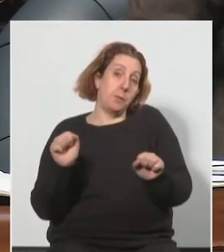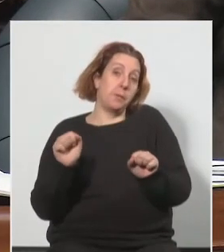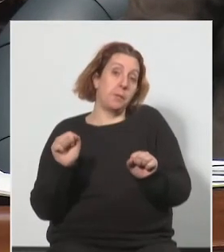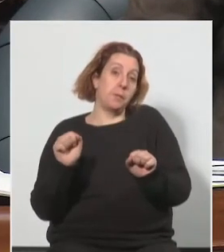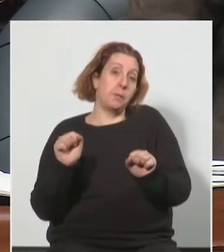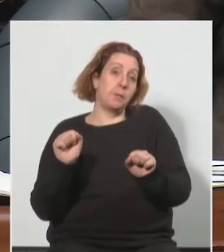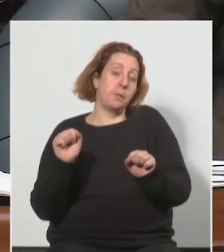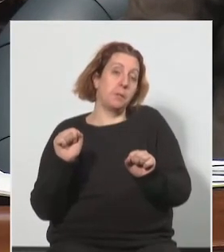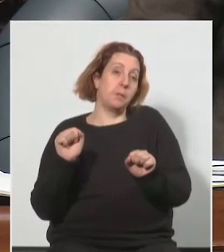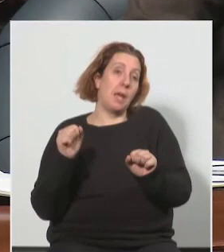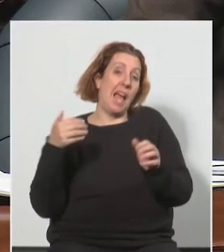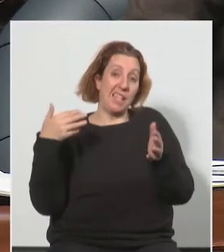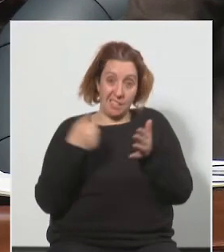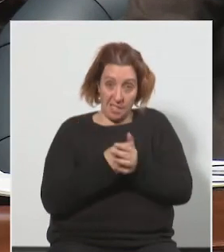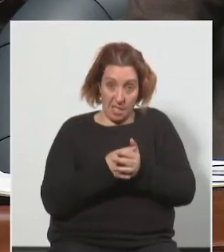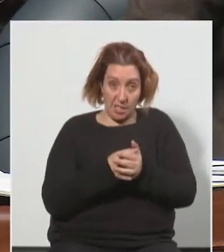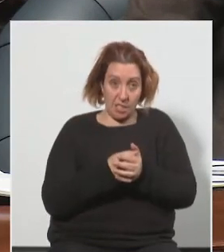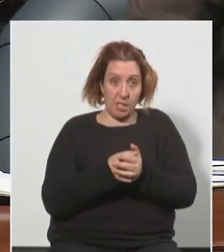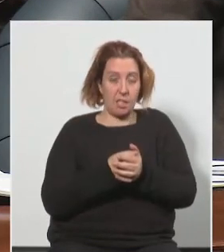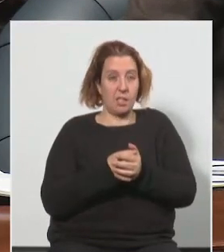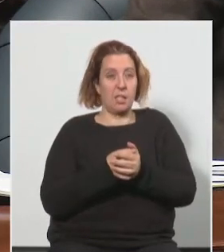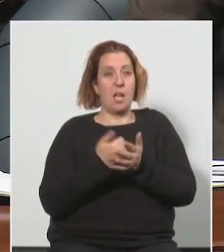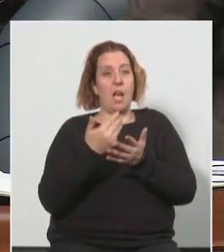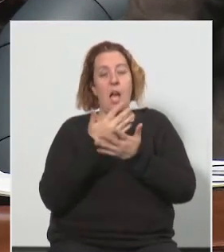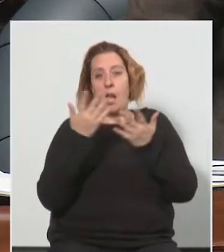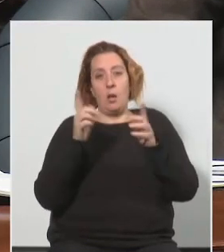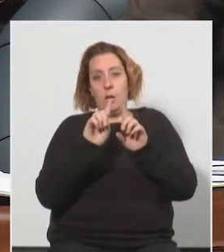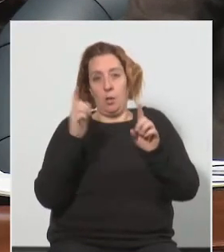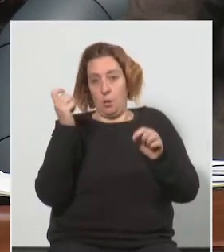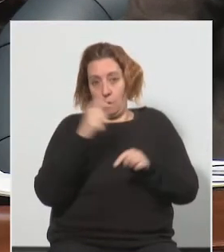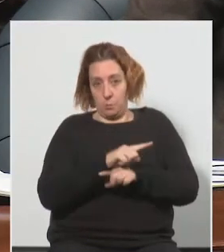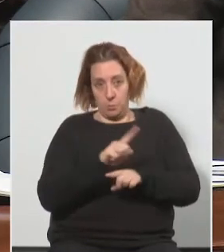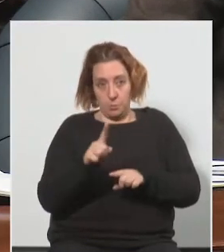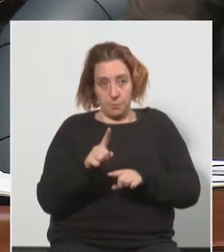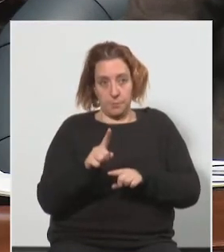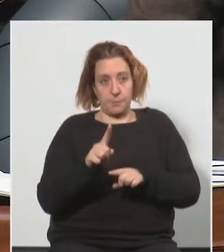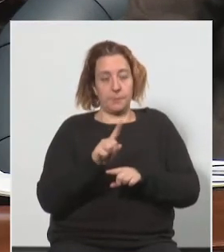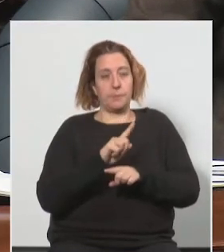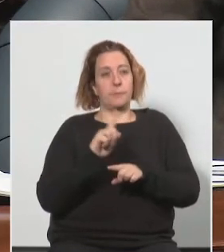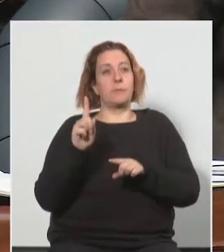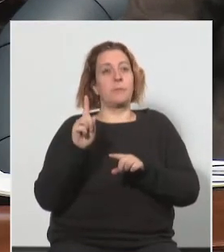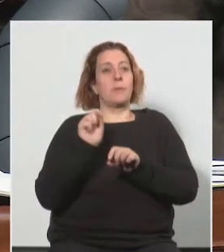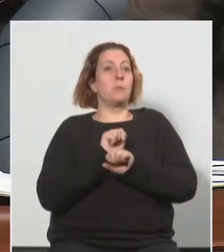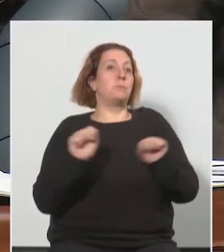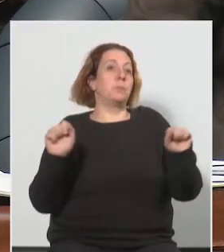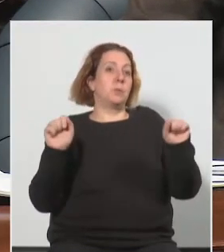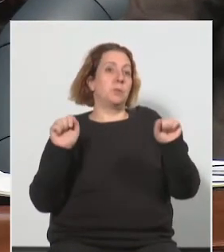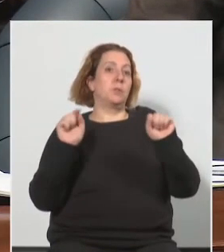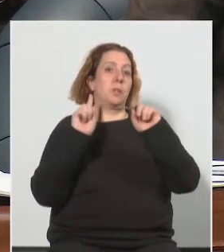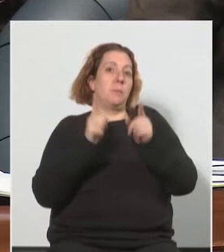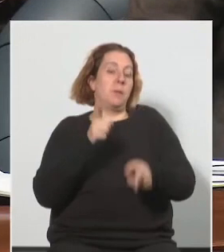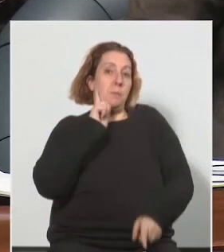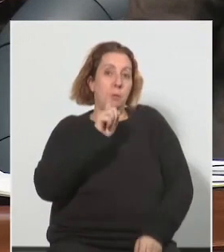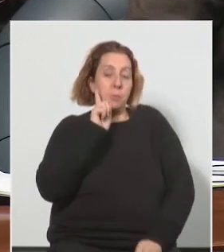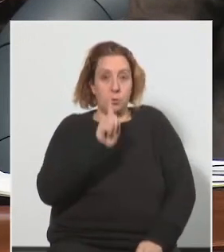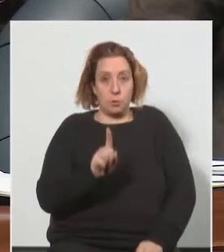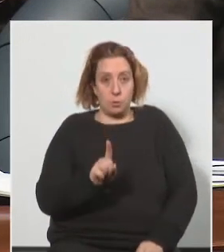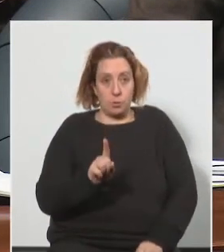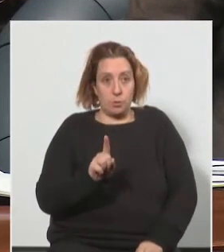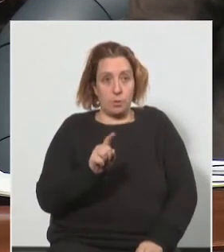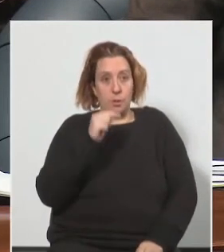que haya sido un accidente, algo que no es común, no se descarta que haya sido